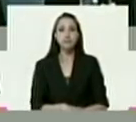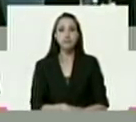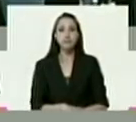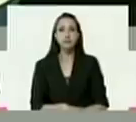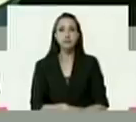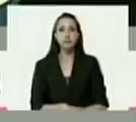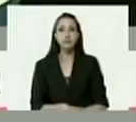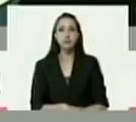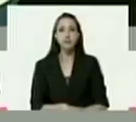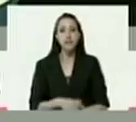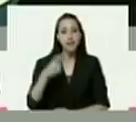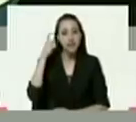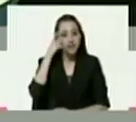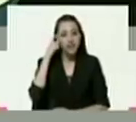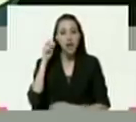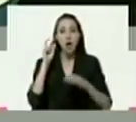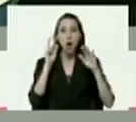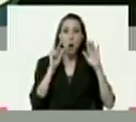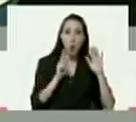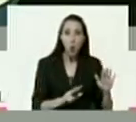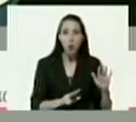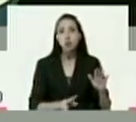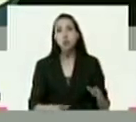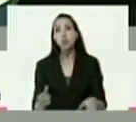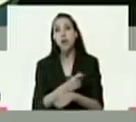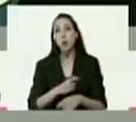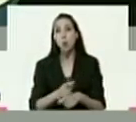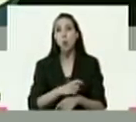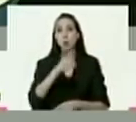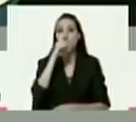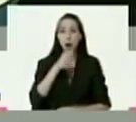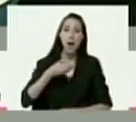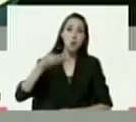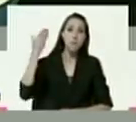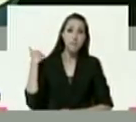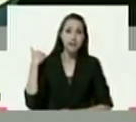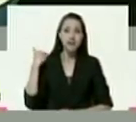Fíjense, fue el 8 de agosto del año 2017 cuando